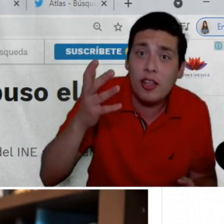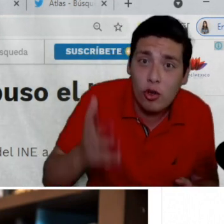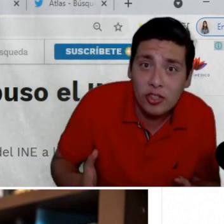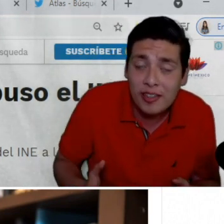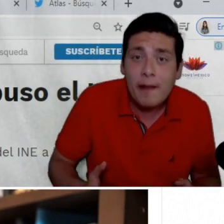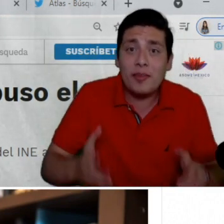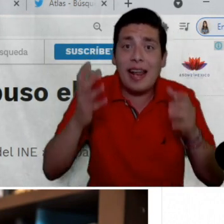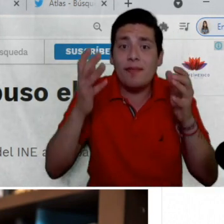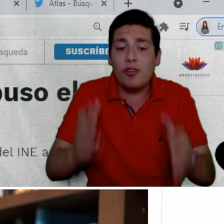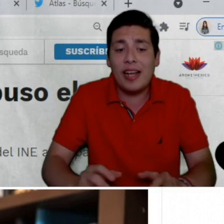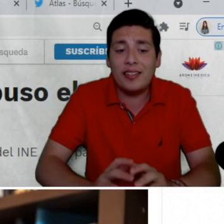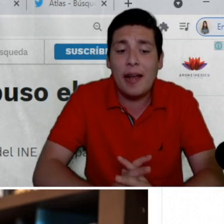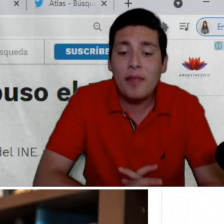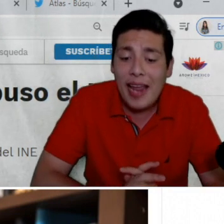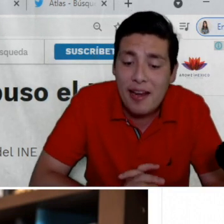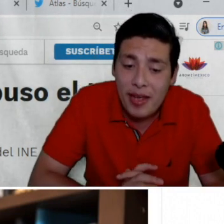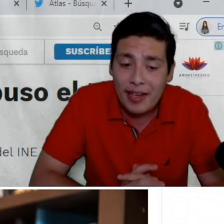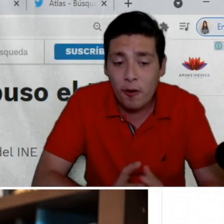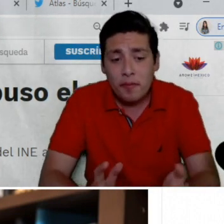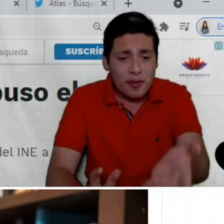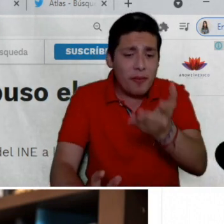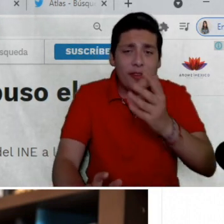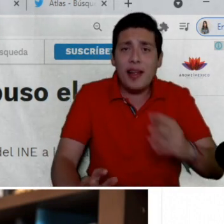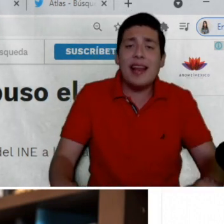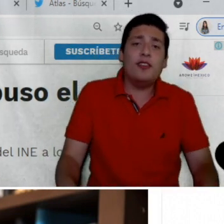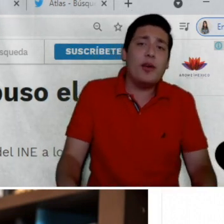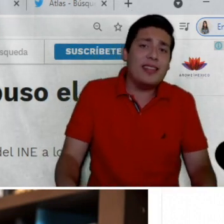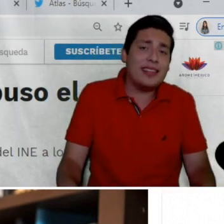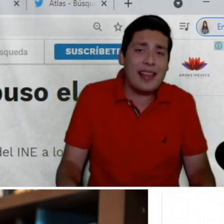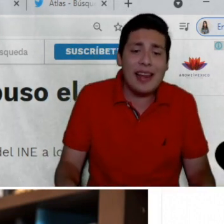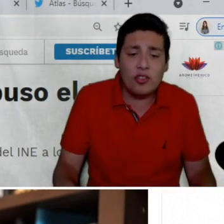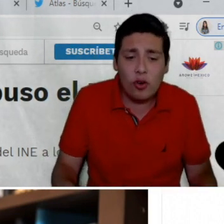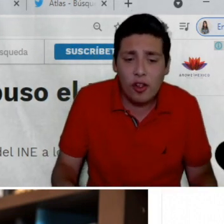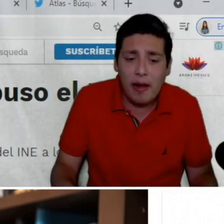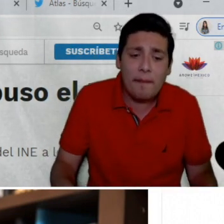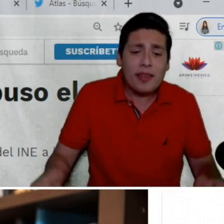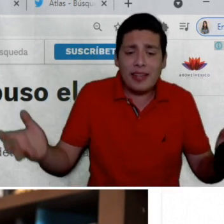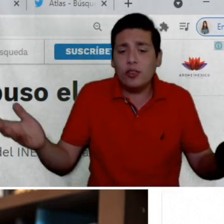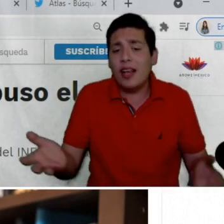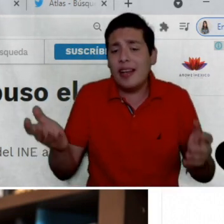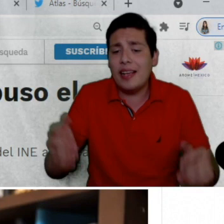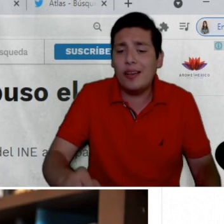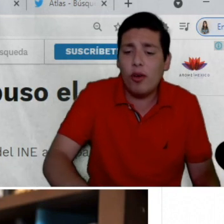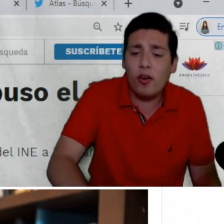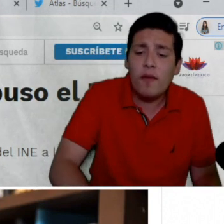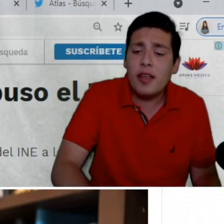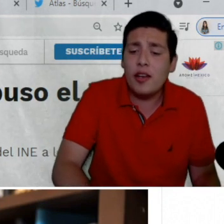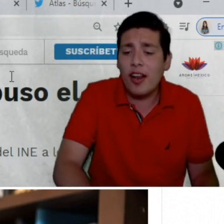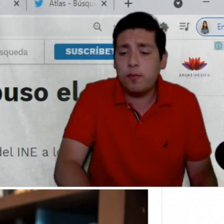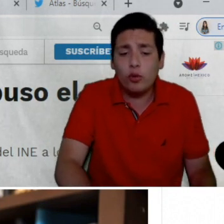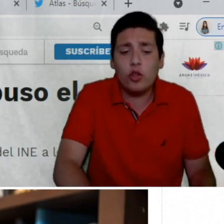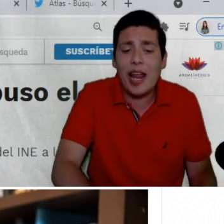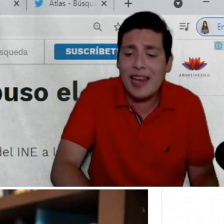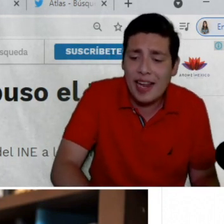amos y dioses de la democracia en México. Nomás vean las respuestas que da Lencho Córdoba: así son las reglas del juego y